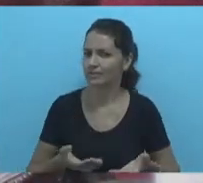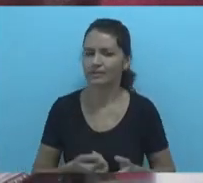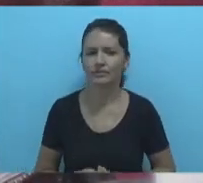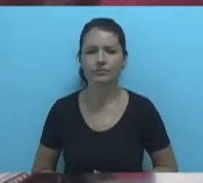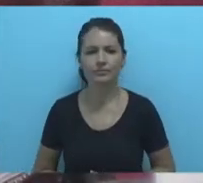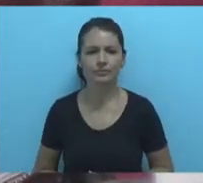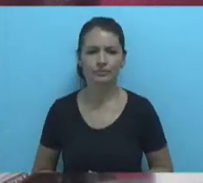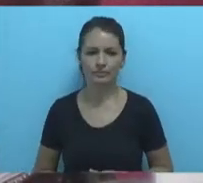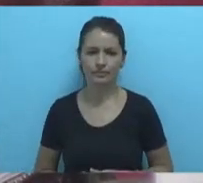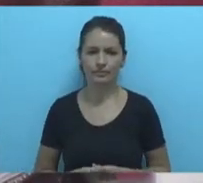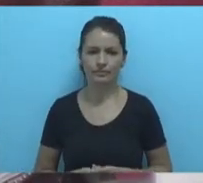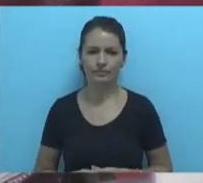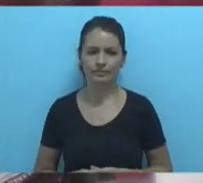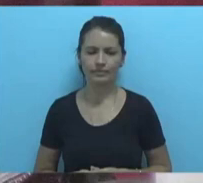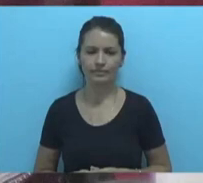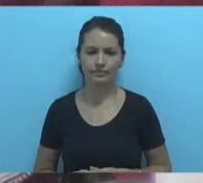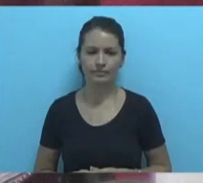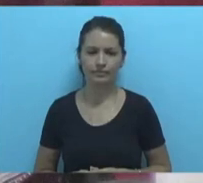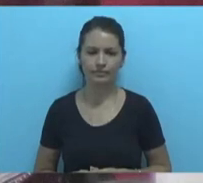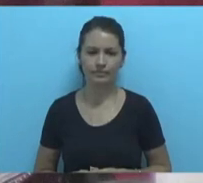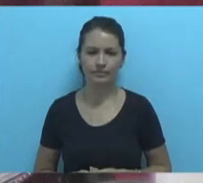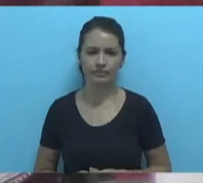que creo que habla bien